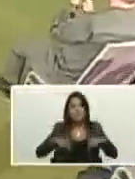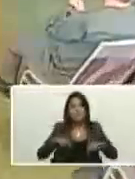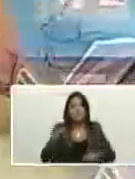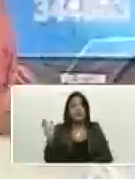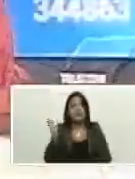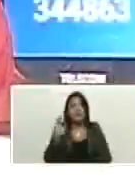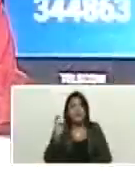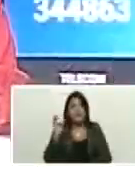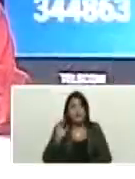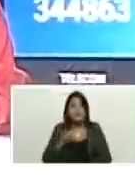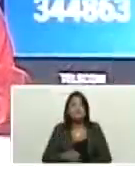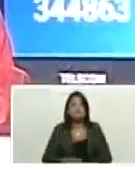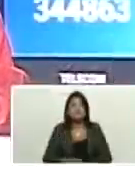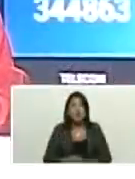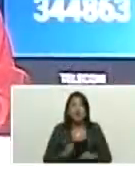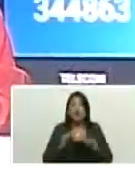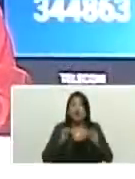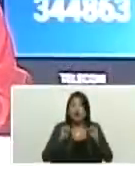Arrancó